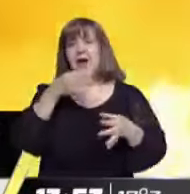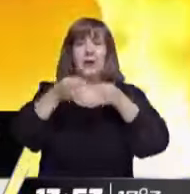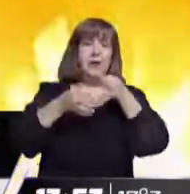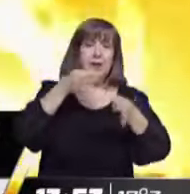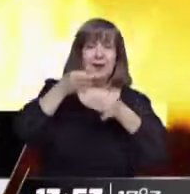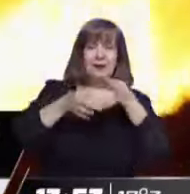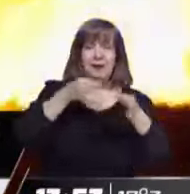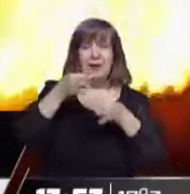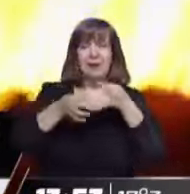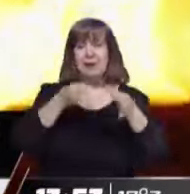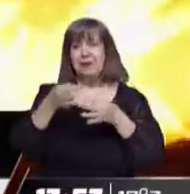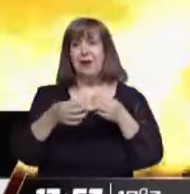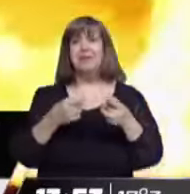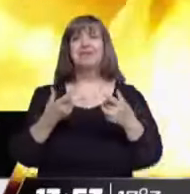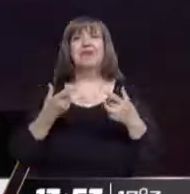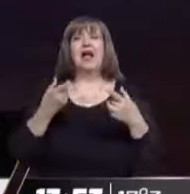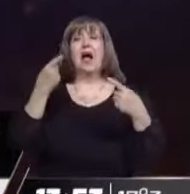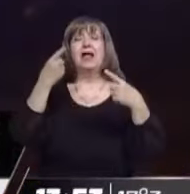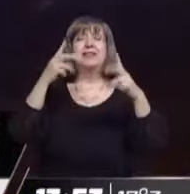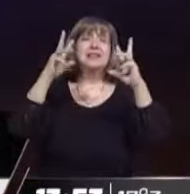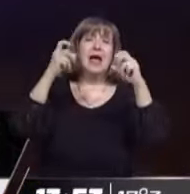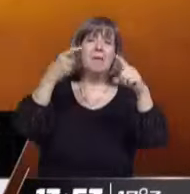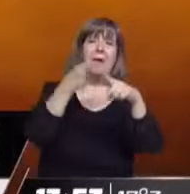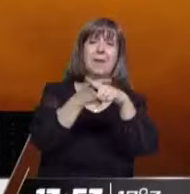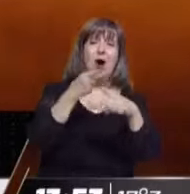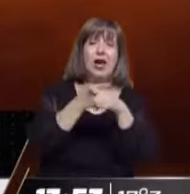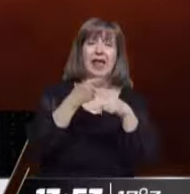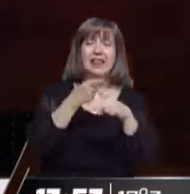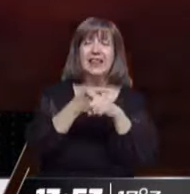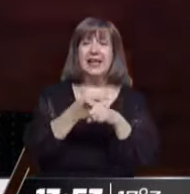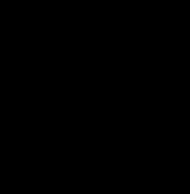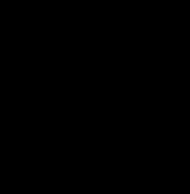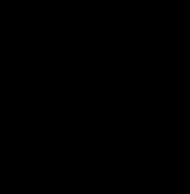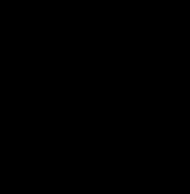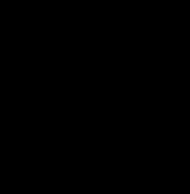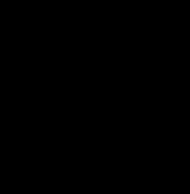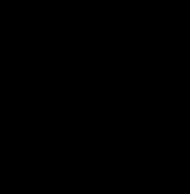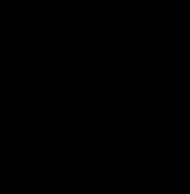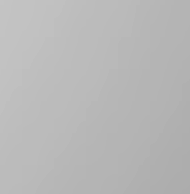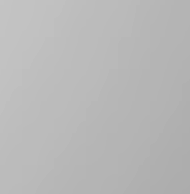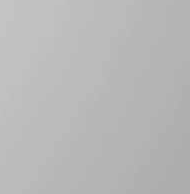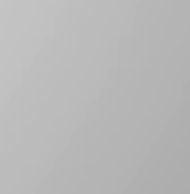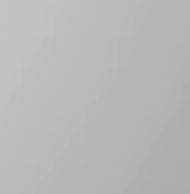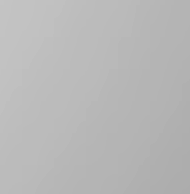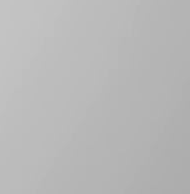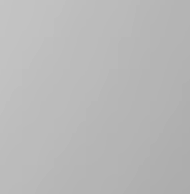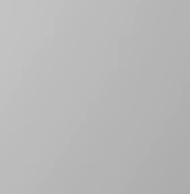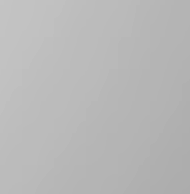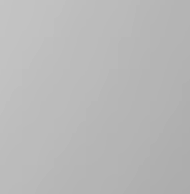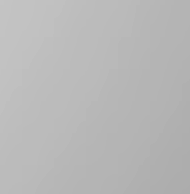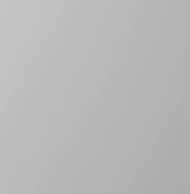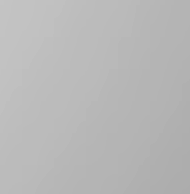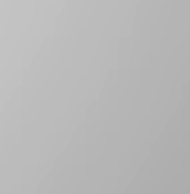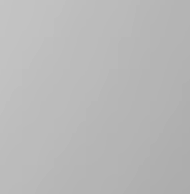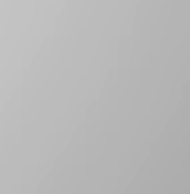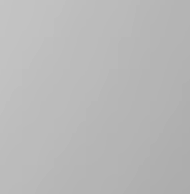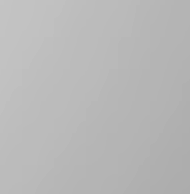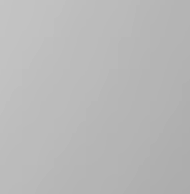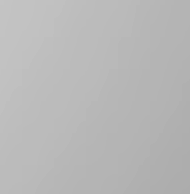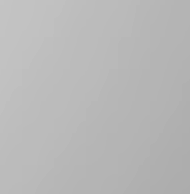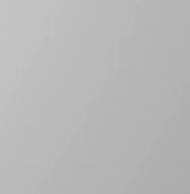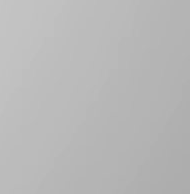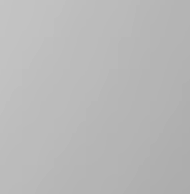van todos. ¿Quién va a querer hacerle jueguito al perro este, no? Estás en el 7.